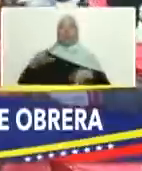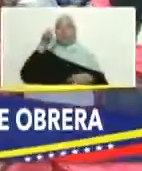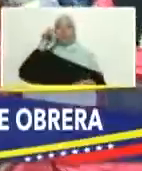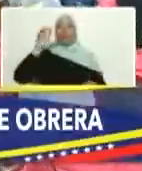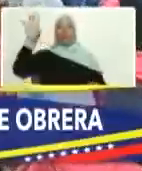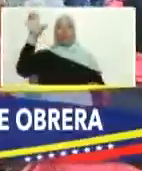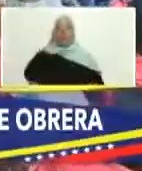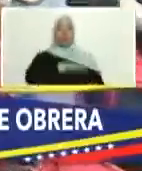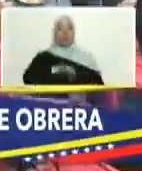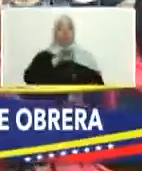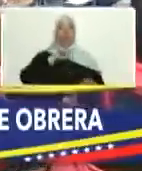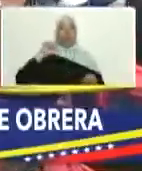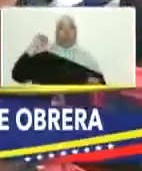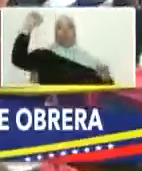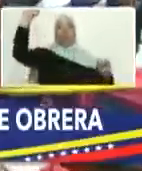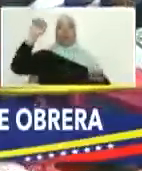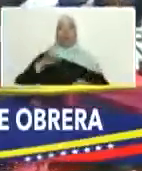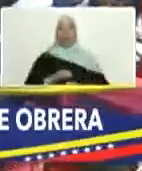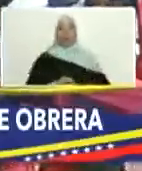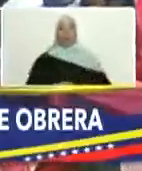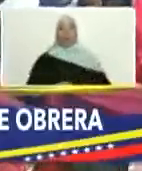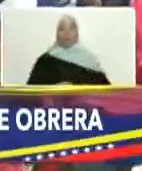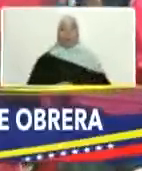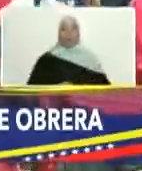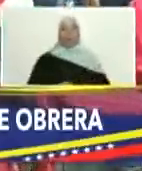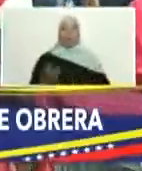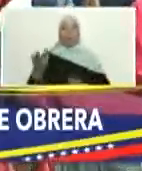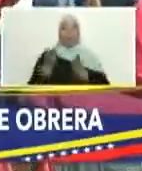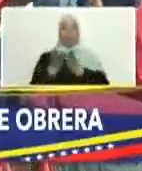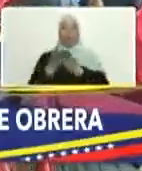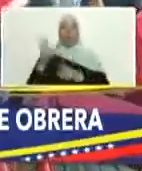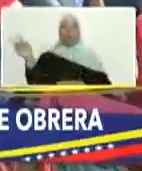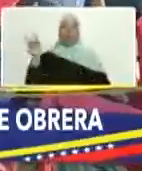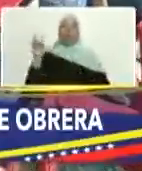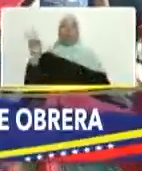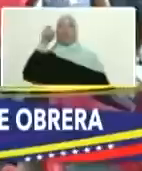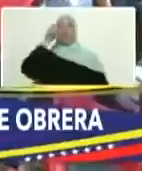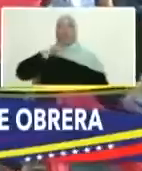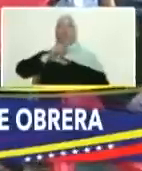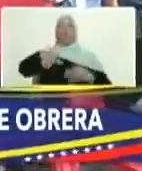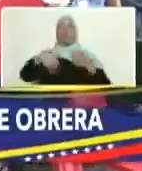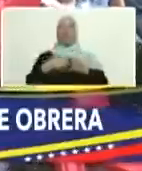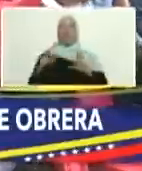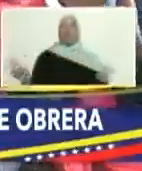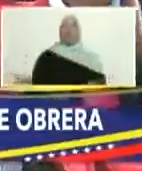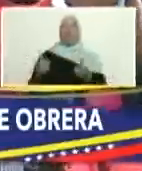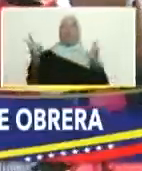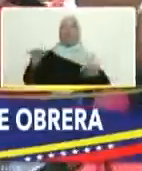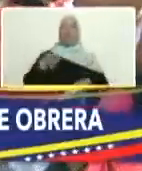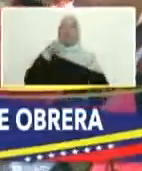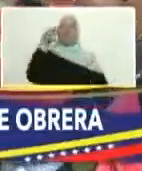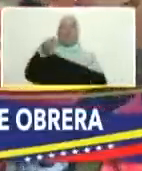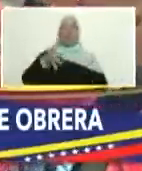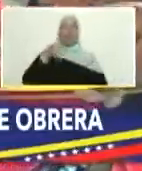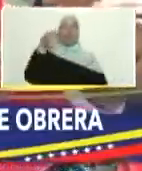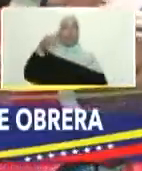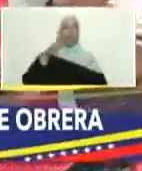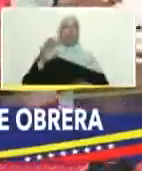patria socialista, clase obrera de Venezuela, hasta la victoria siempre.